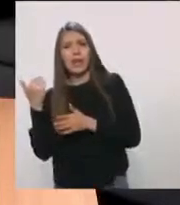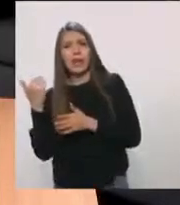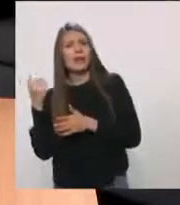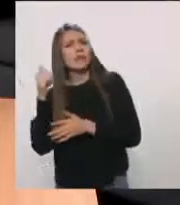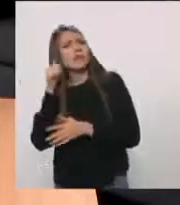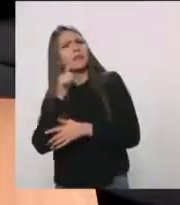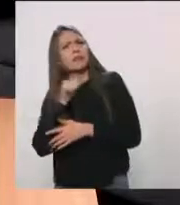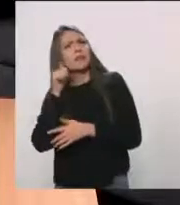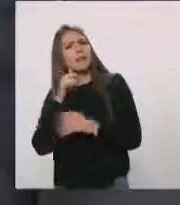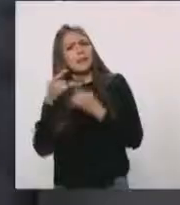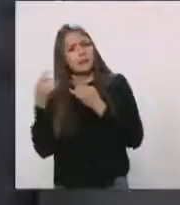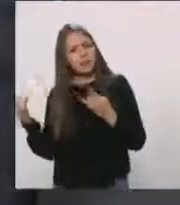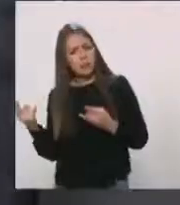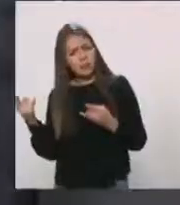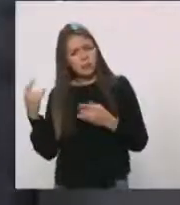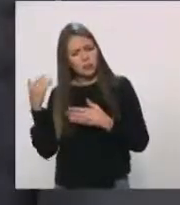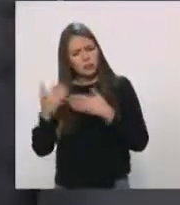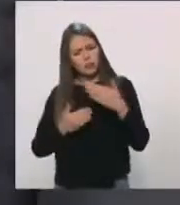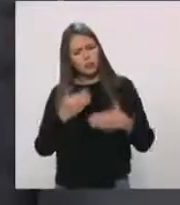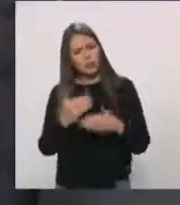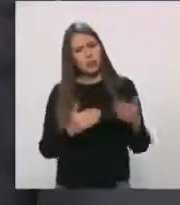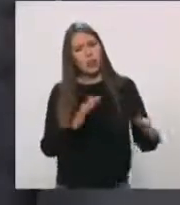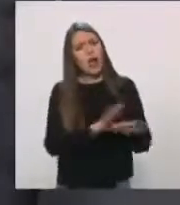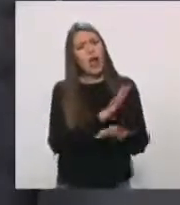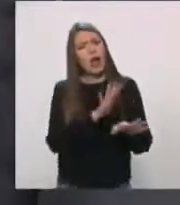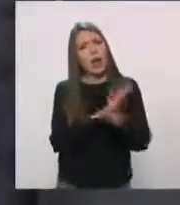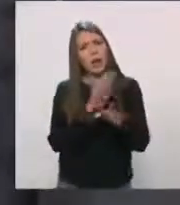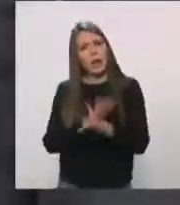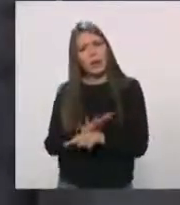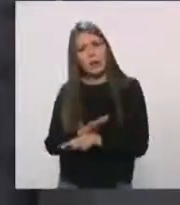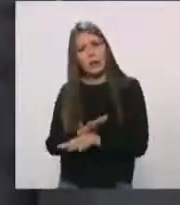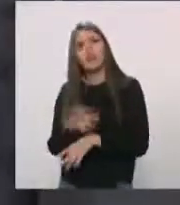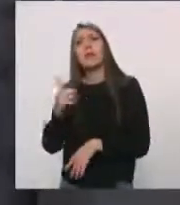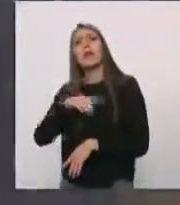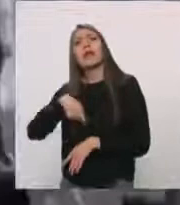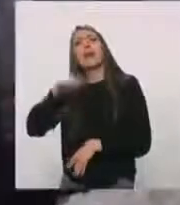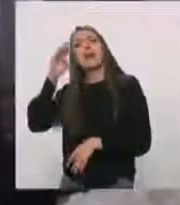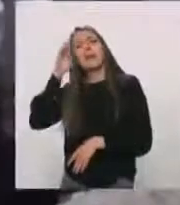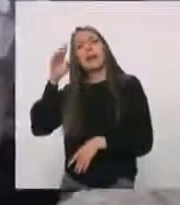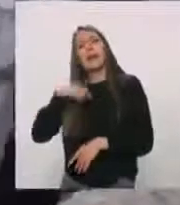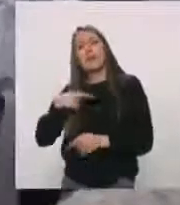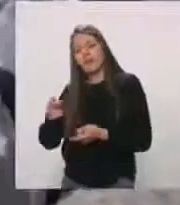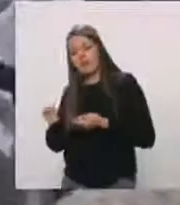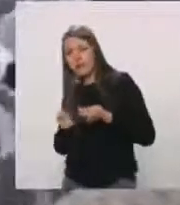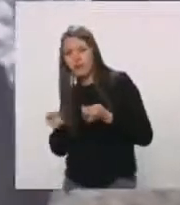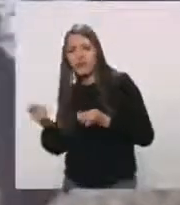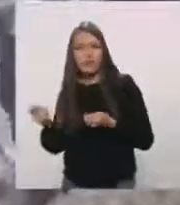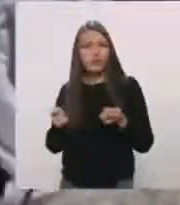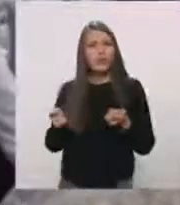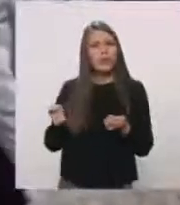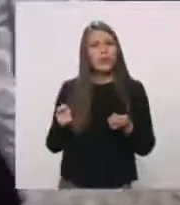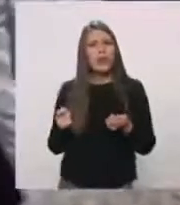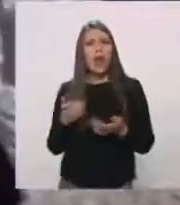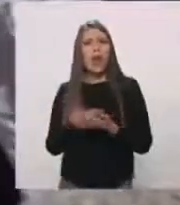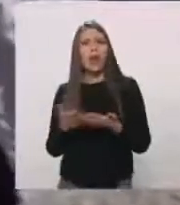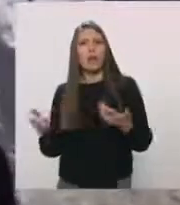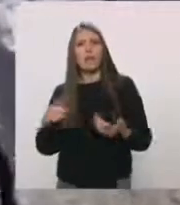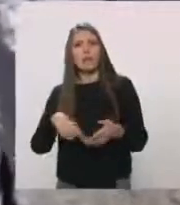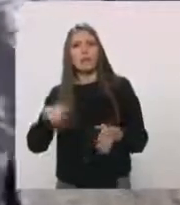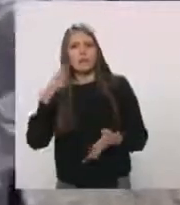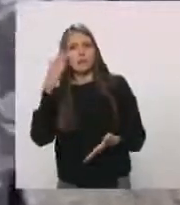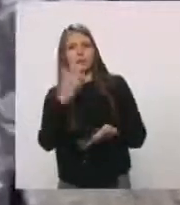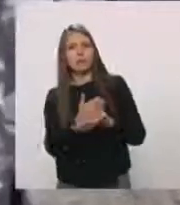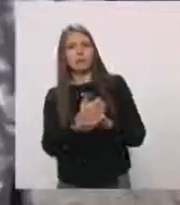cambiando. Lo que pasa es que ya creíamos que el mundo lo controlábamos nosotros, ¿no? Y ahora viene algo que nos frena a todos y nos